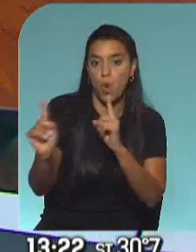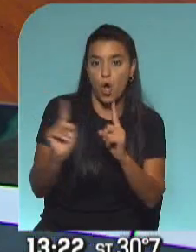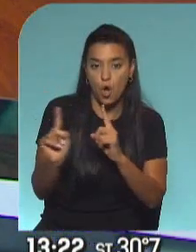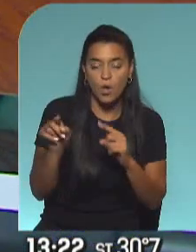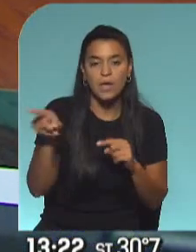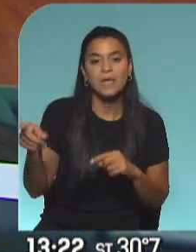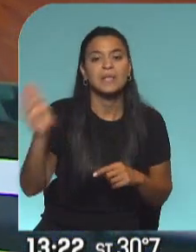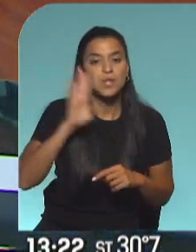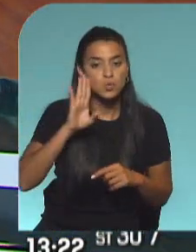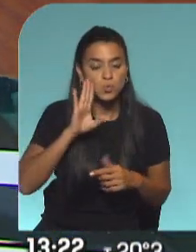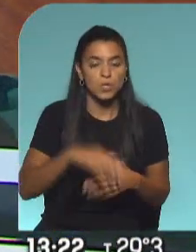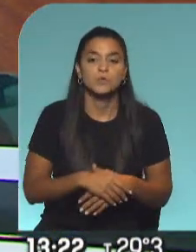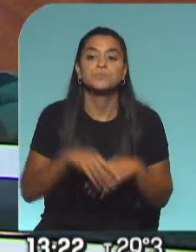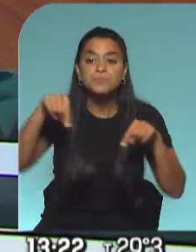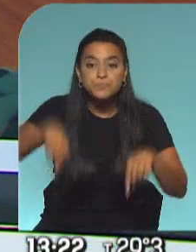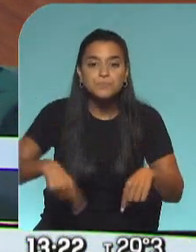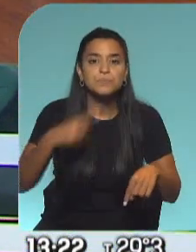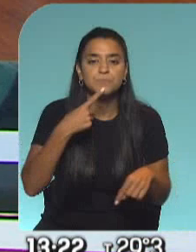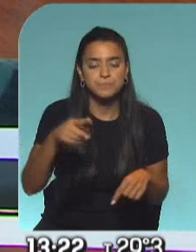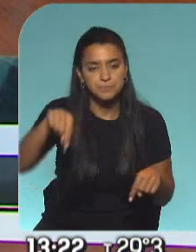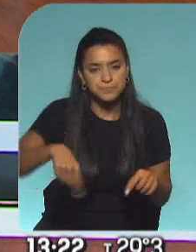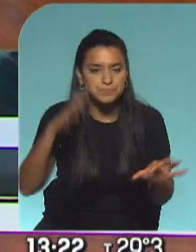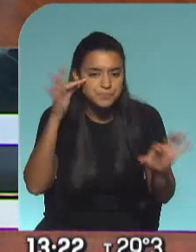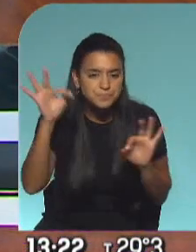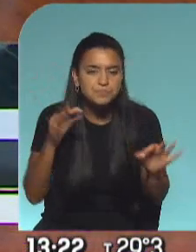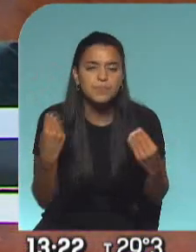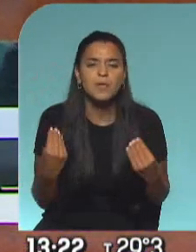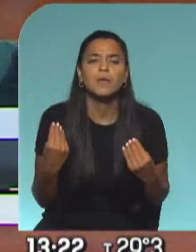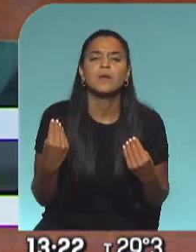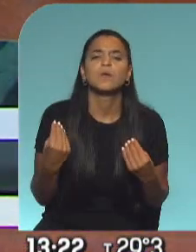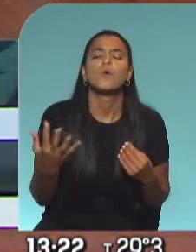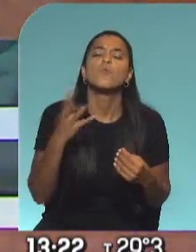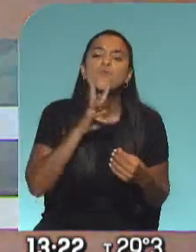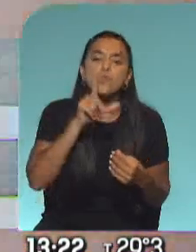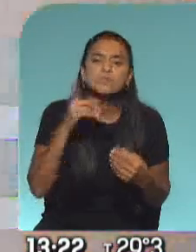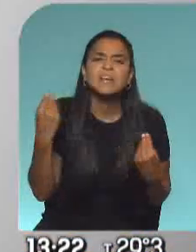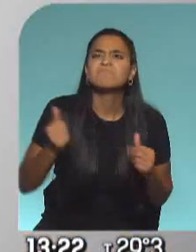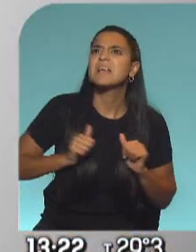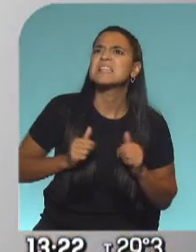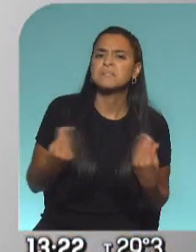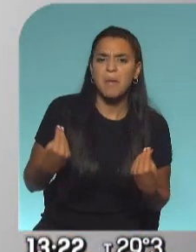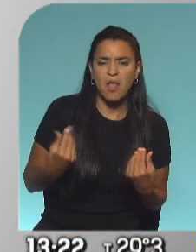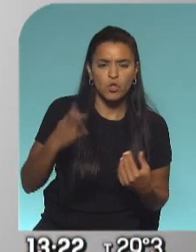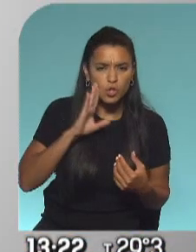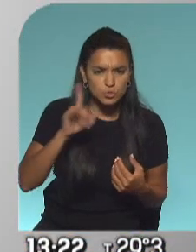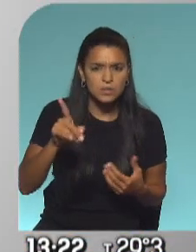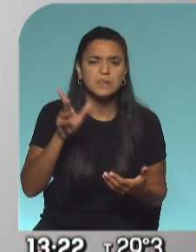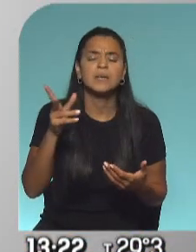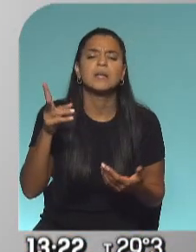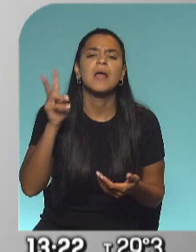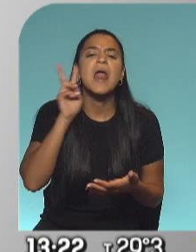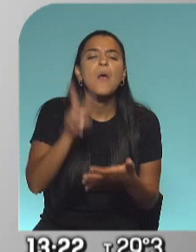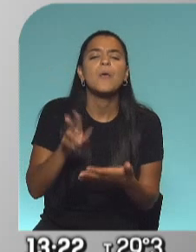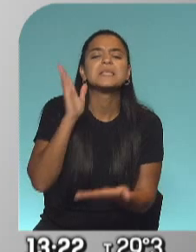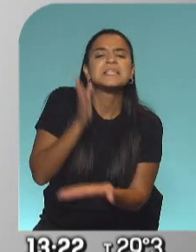con Estados Unidos. Y en este caso vamos a analizar qué espera Rusia de Estados Unidos. Aparece el tema de la revisión de las